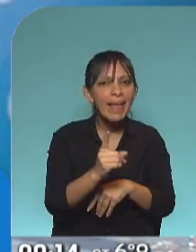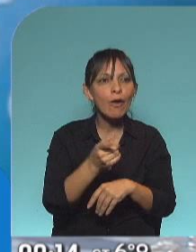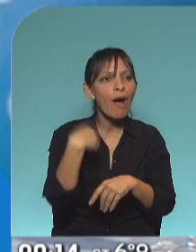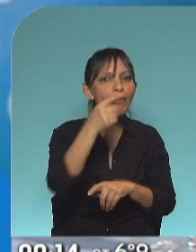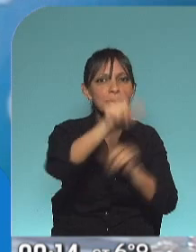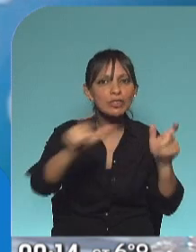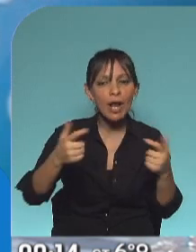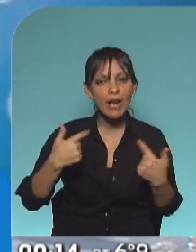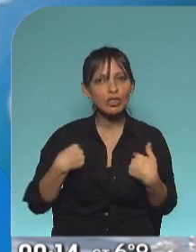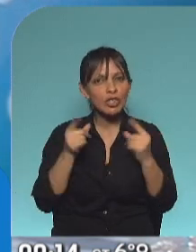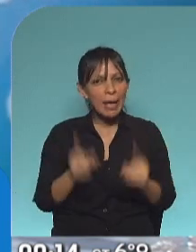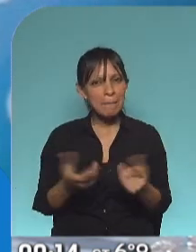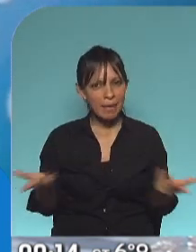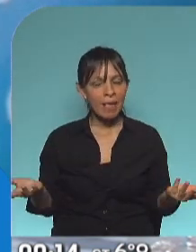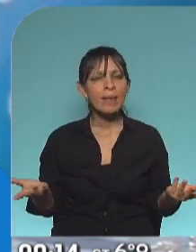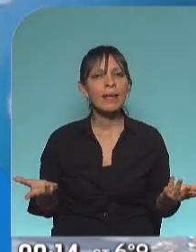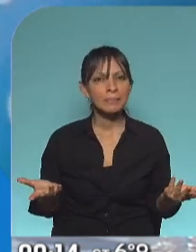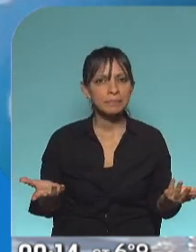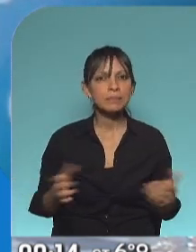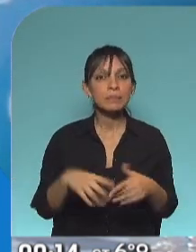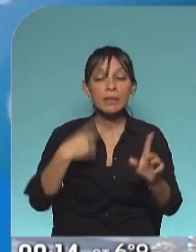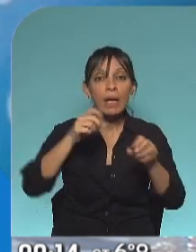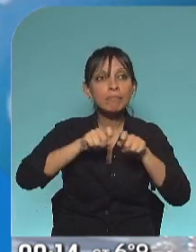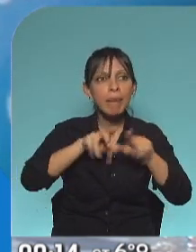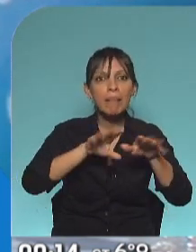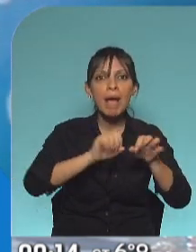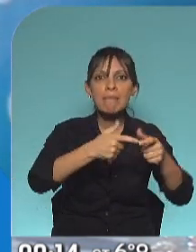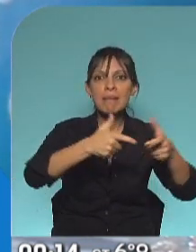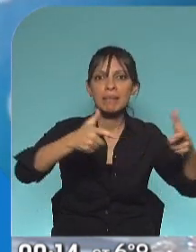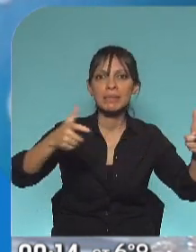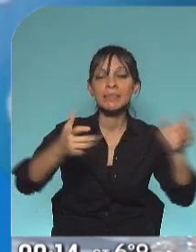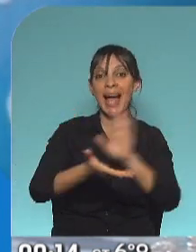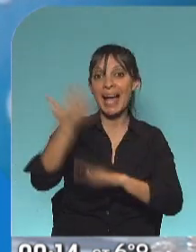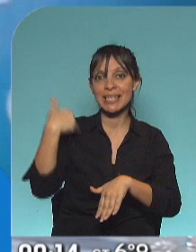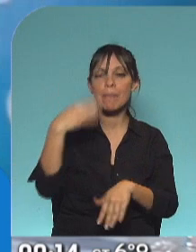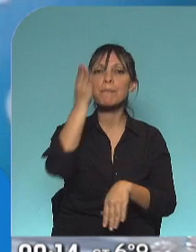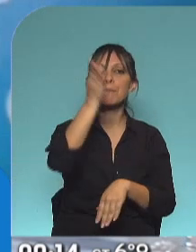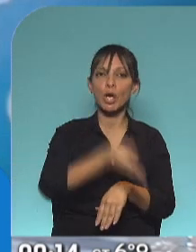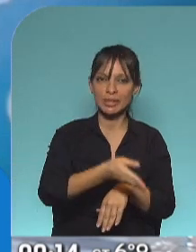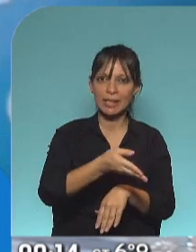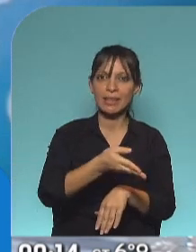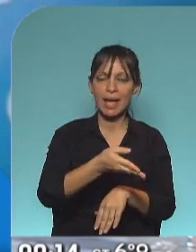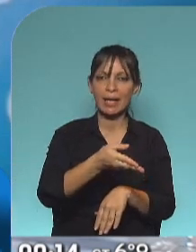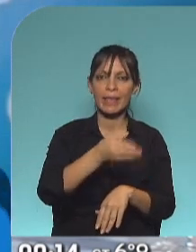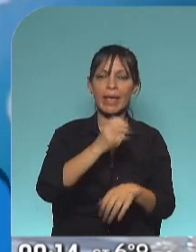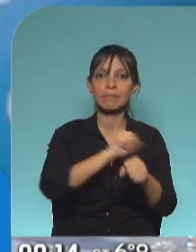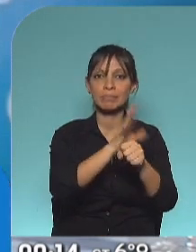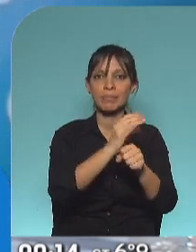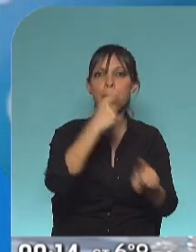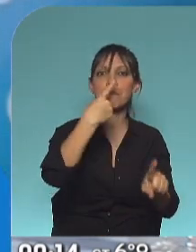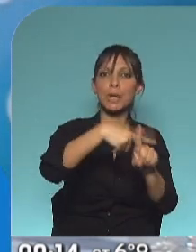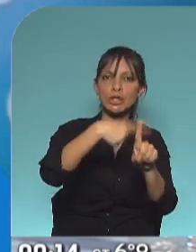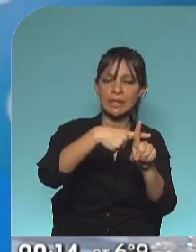nos ponemos en riesgo y además participamos de la cadena de transmisión. En el día de ayer el porcentaje de positividad fue